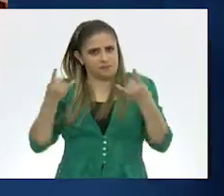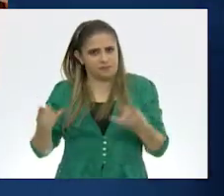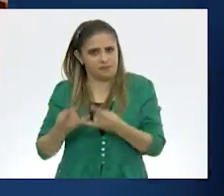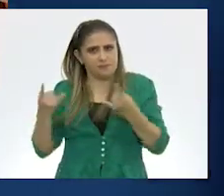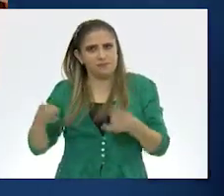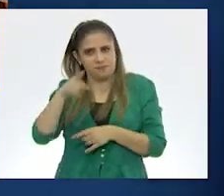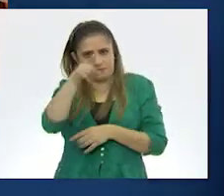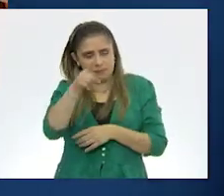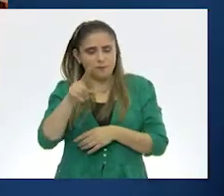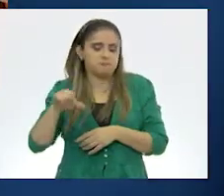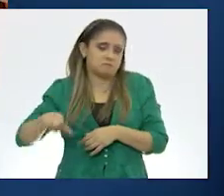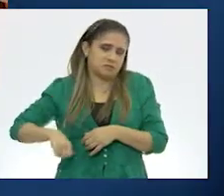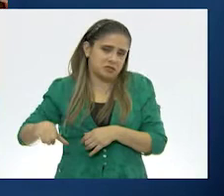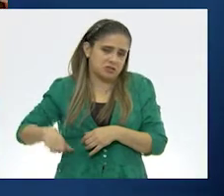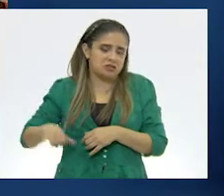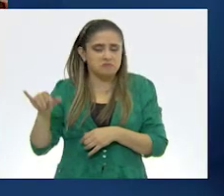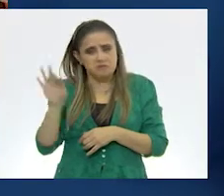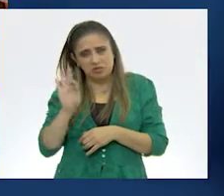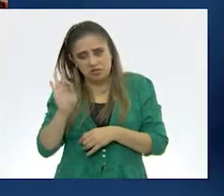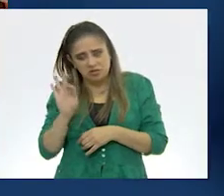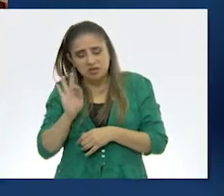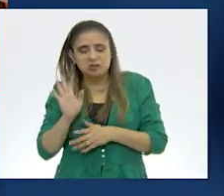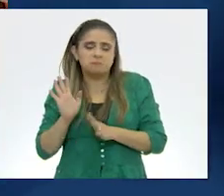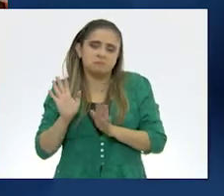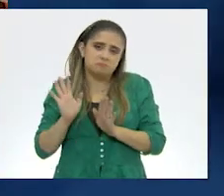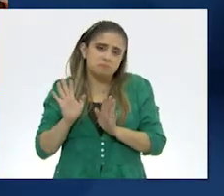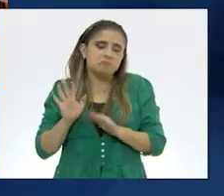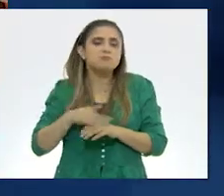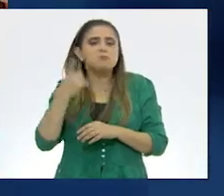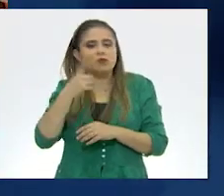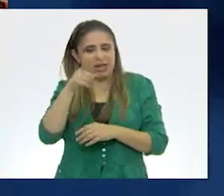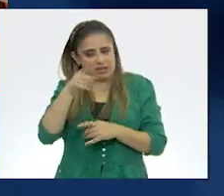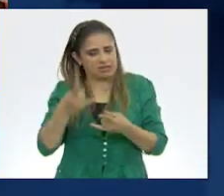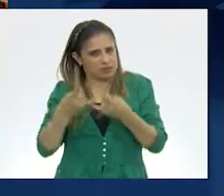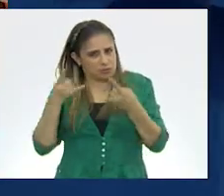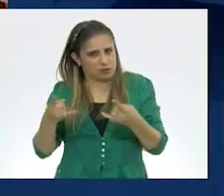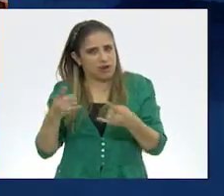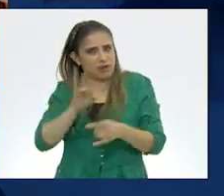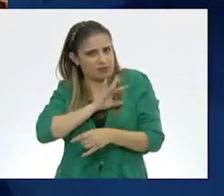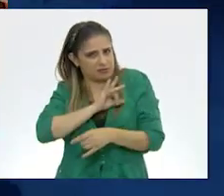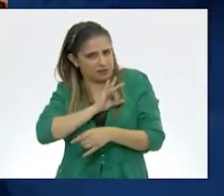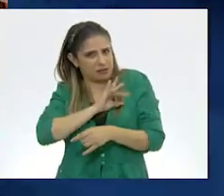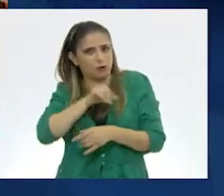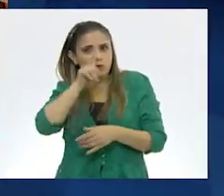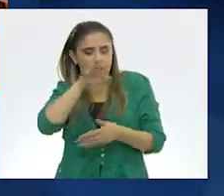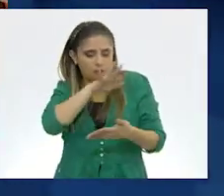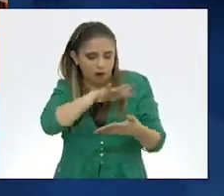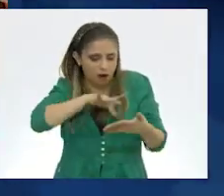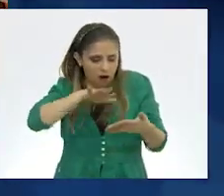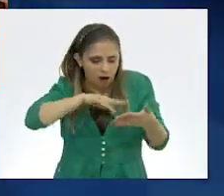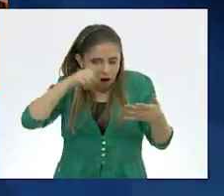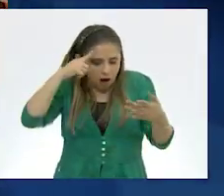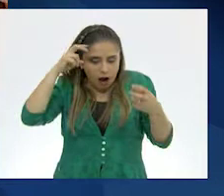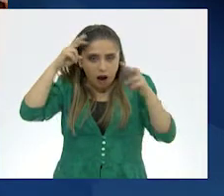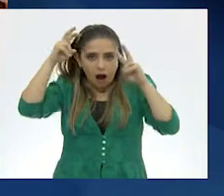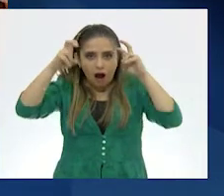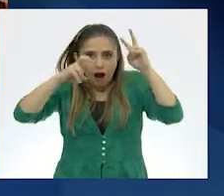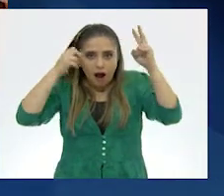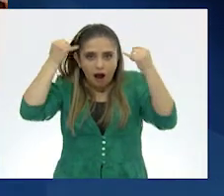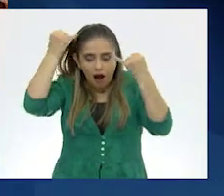interesar porque logran armar una atmósfera